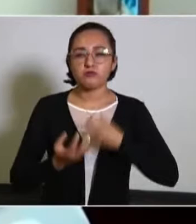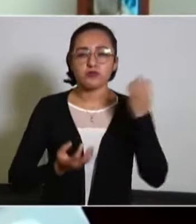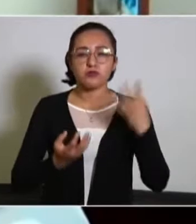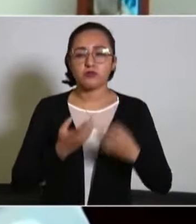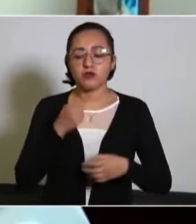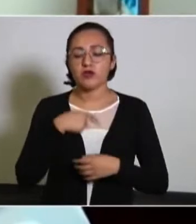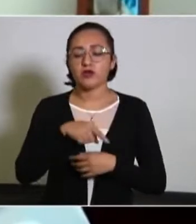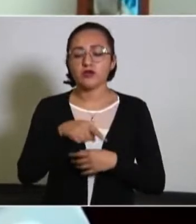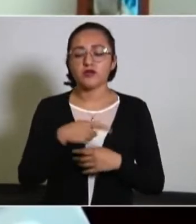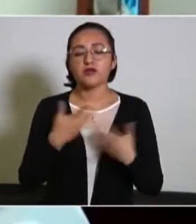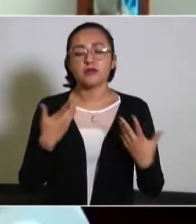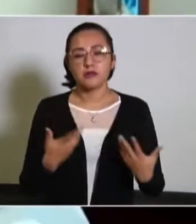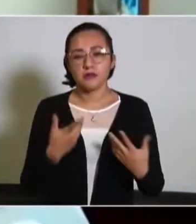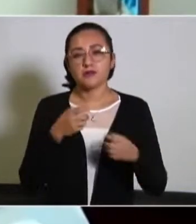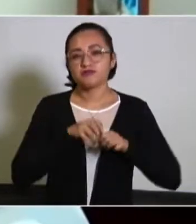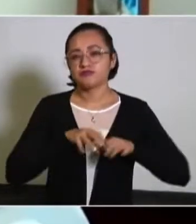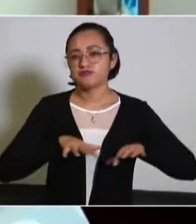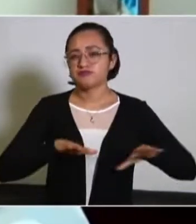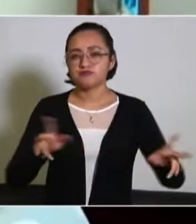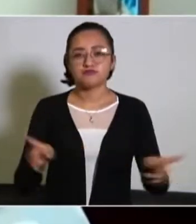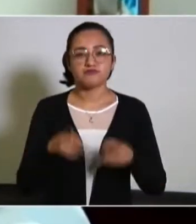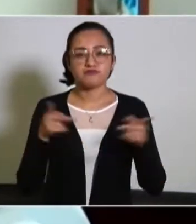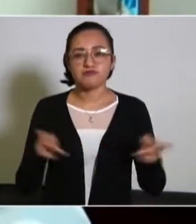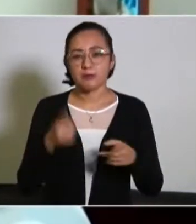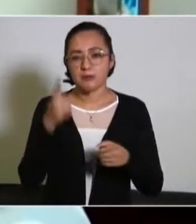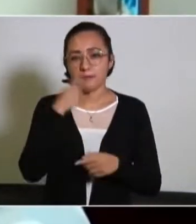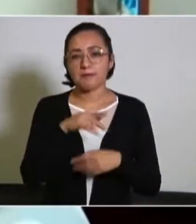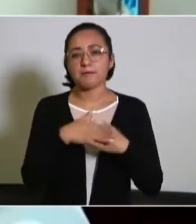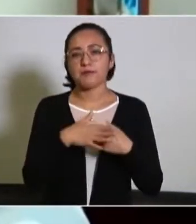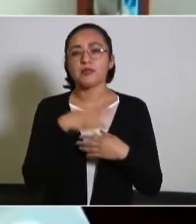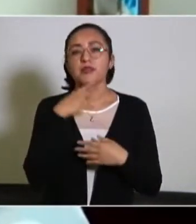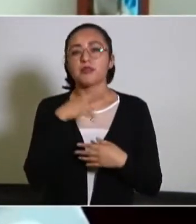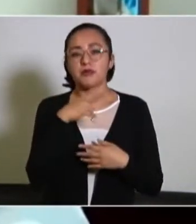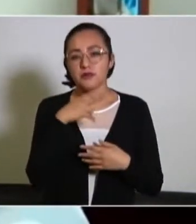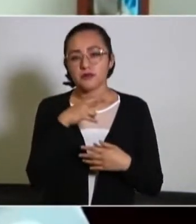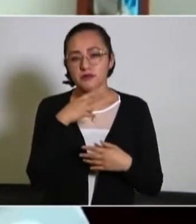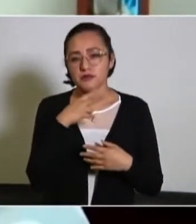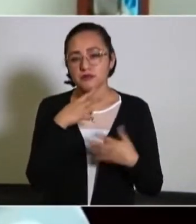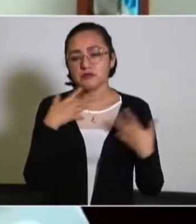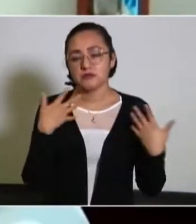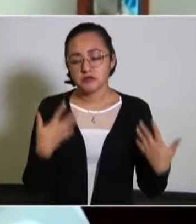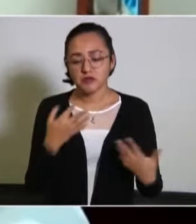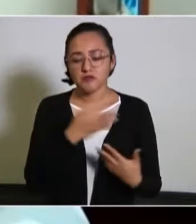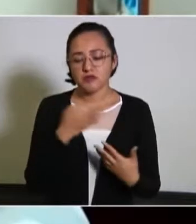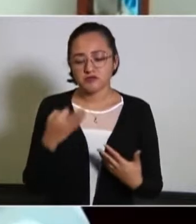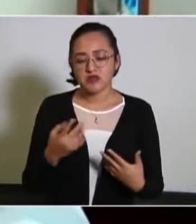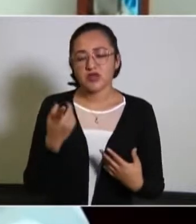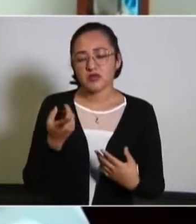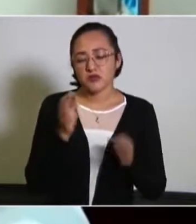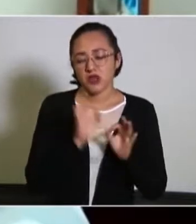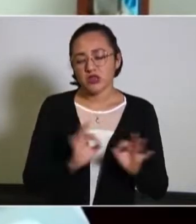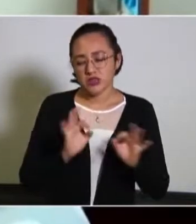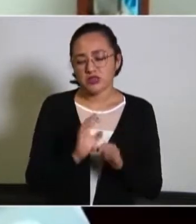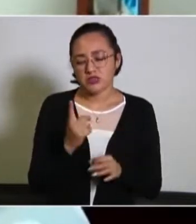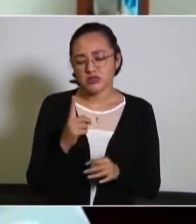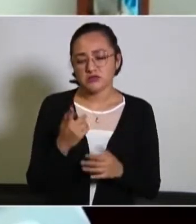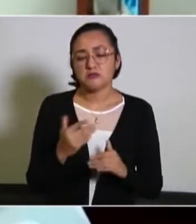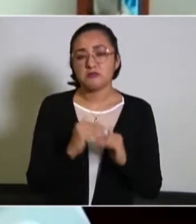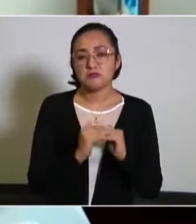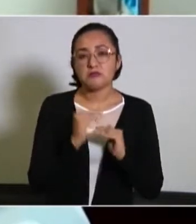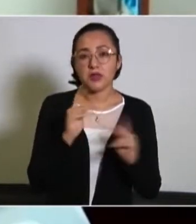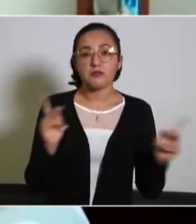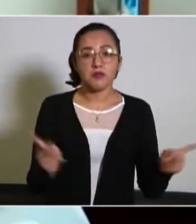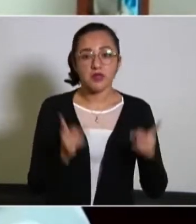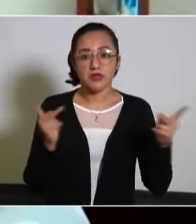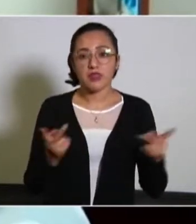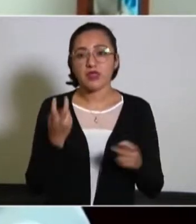estar expendiéndose de manera irregular, sobre todo en estas próximas fechas de diciembre, en donde se incrementa la